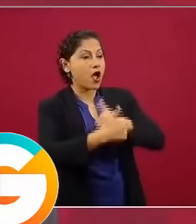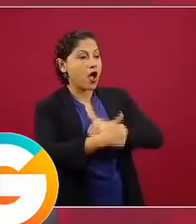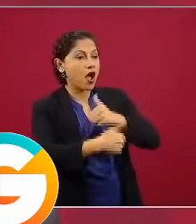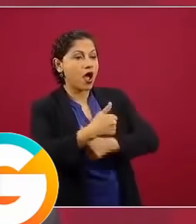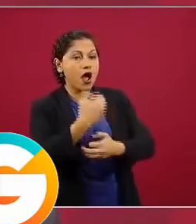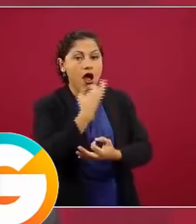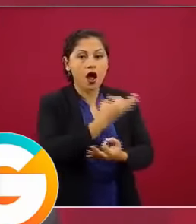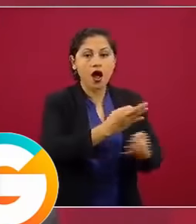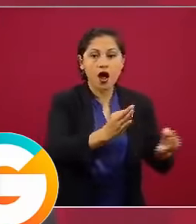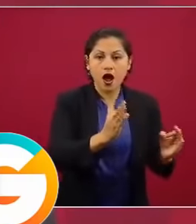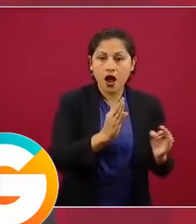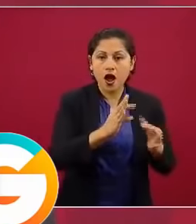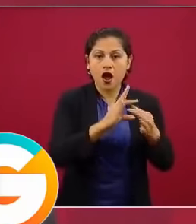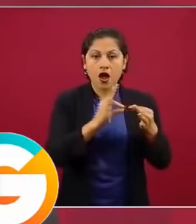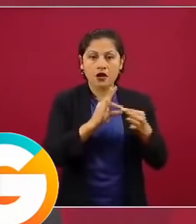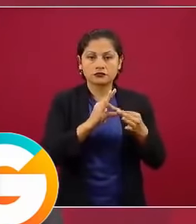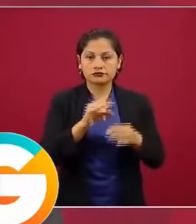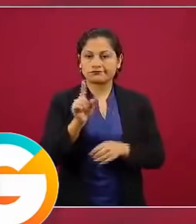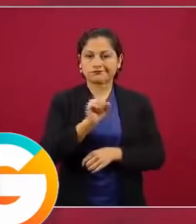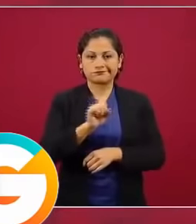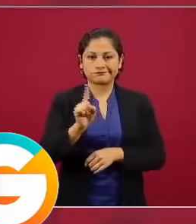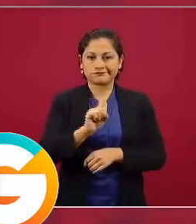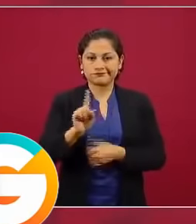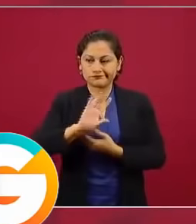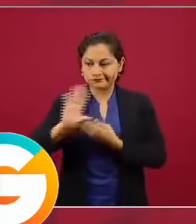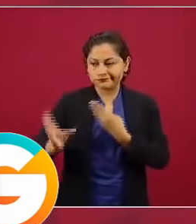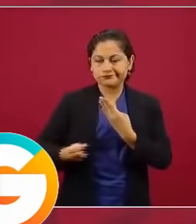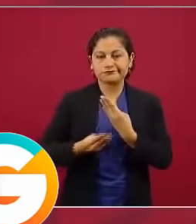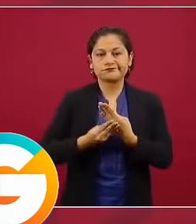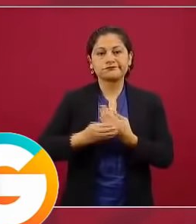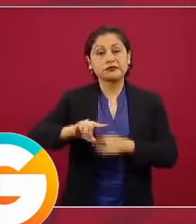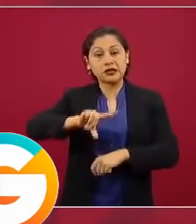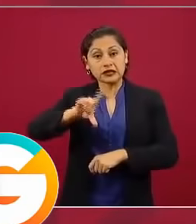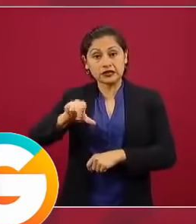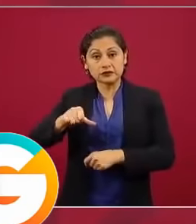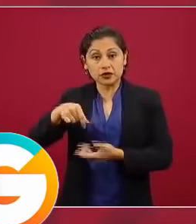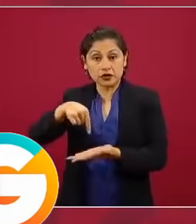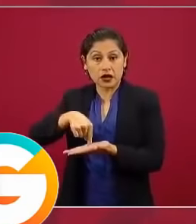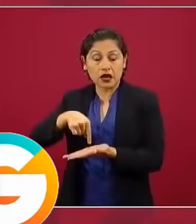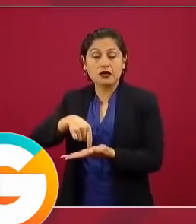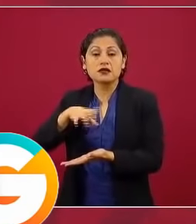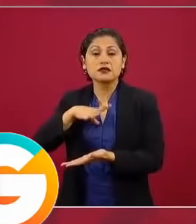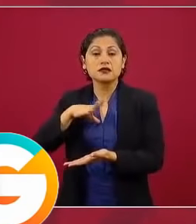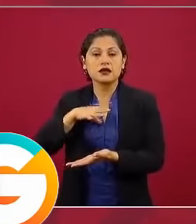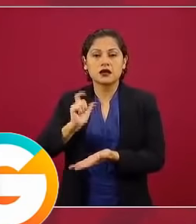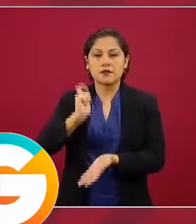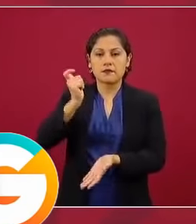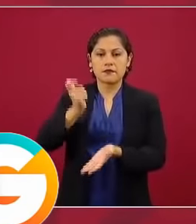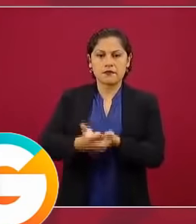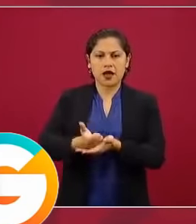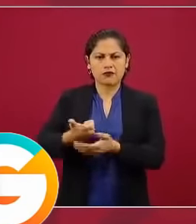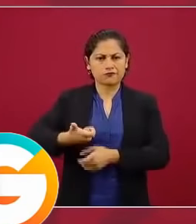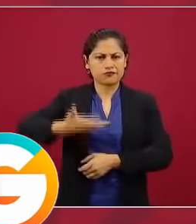pública, en donde ya viene una tarifa distinta,